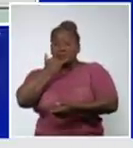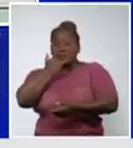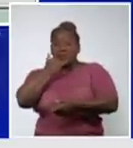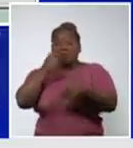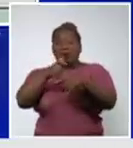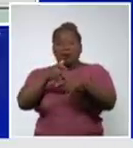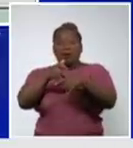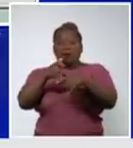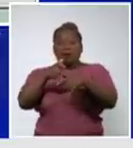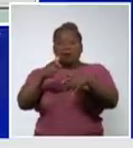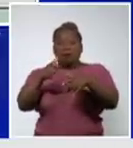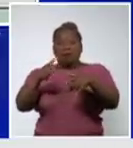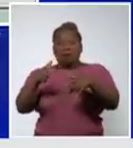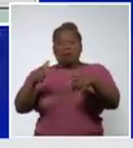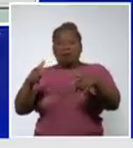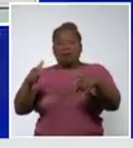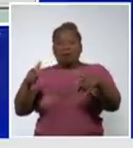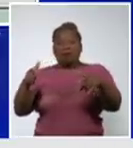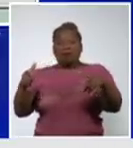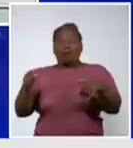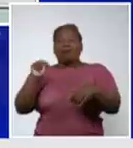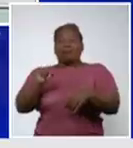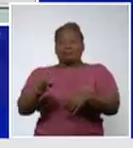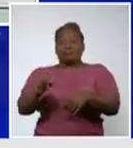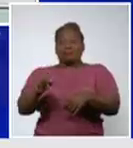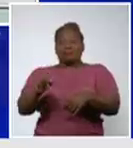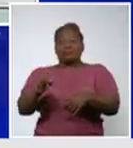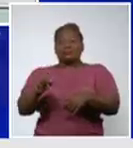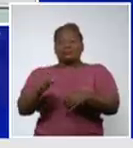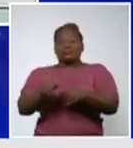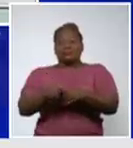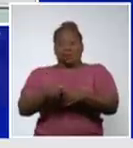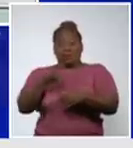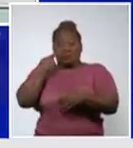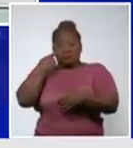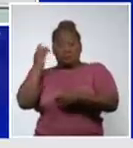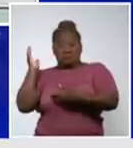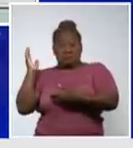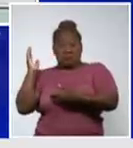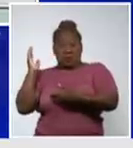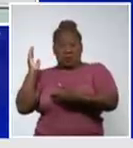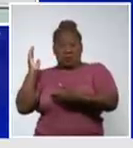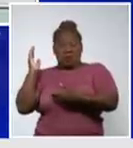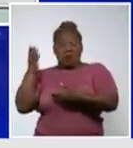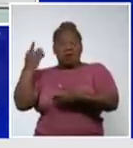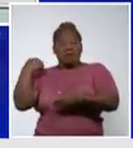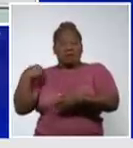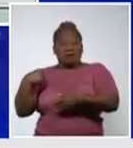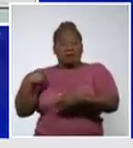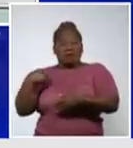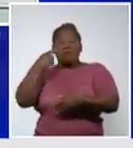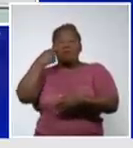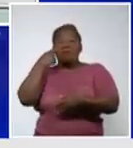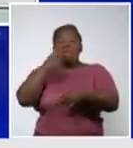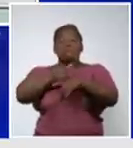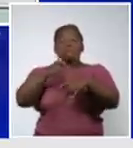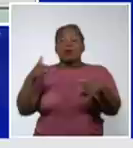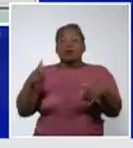incrementándose independientemente del comportamiento de ayer, y con la mayor transmisión en el municipio